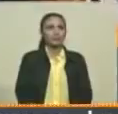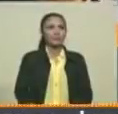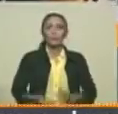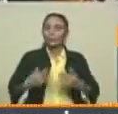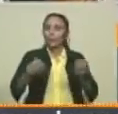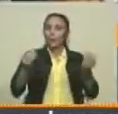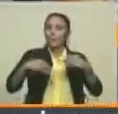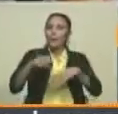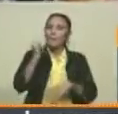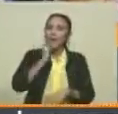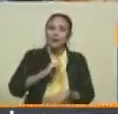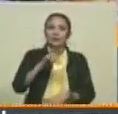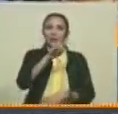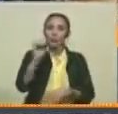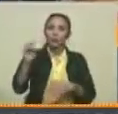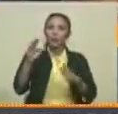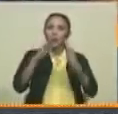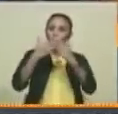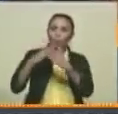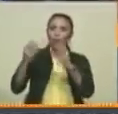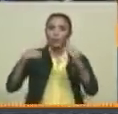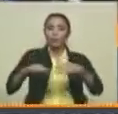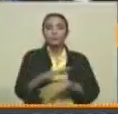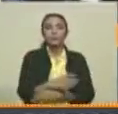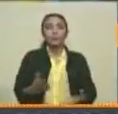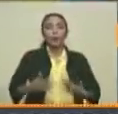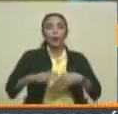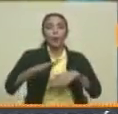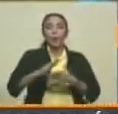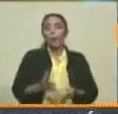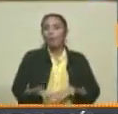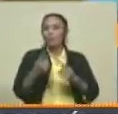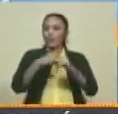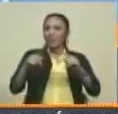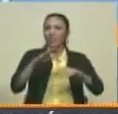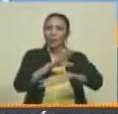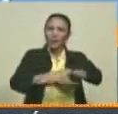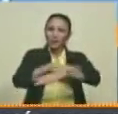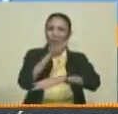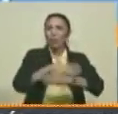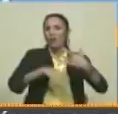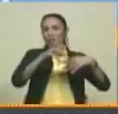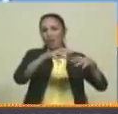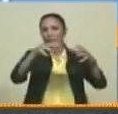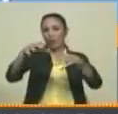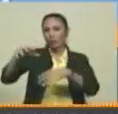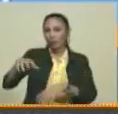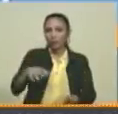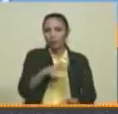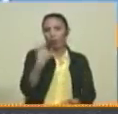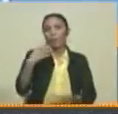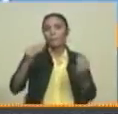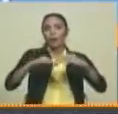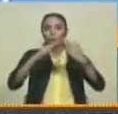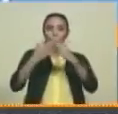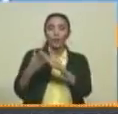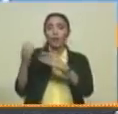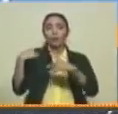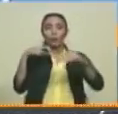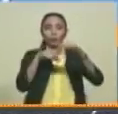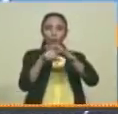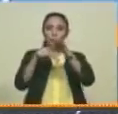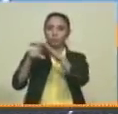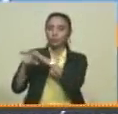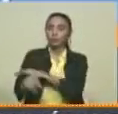más. Mire, presidente, vamos a Barcelona que hay 300 comunas más. Yo sería feliz. Me iría por todo el país